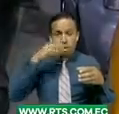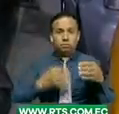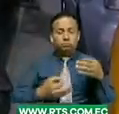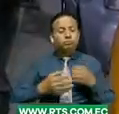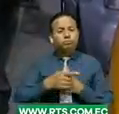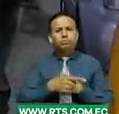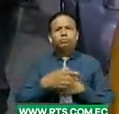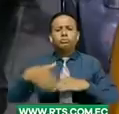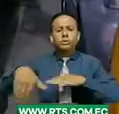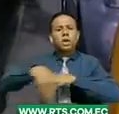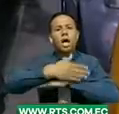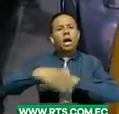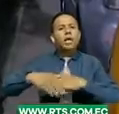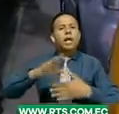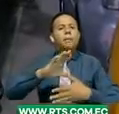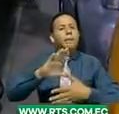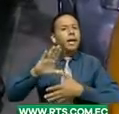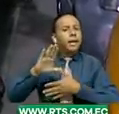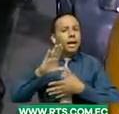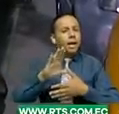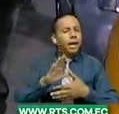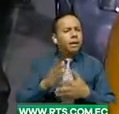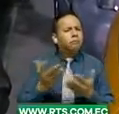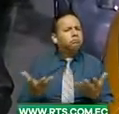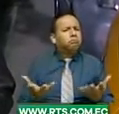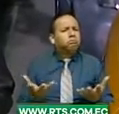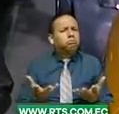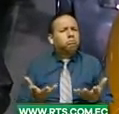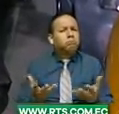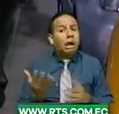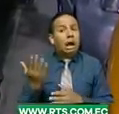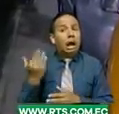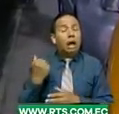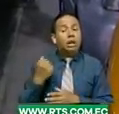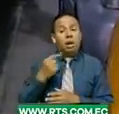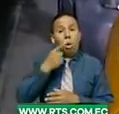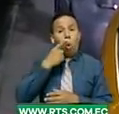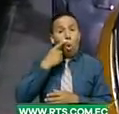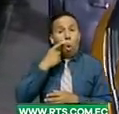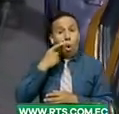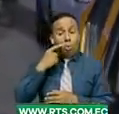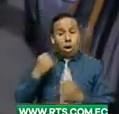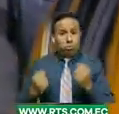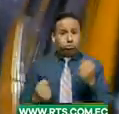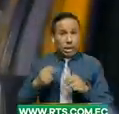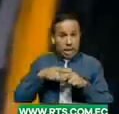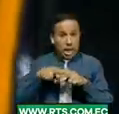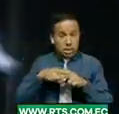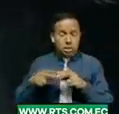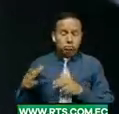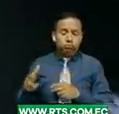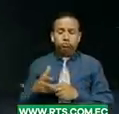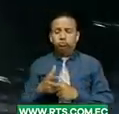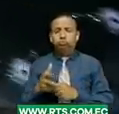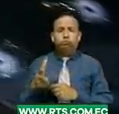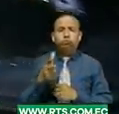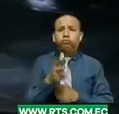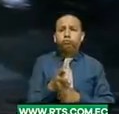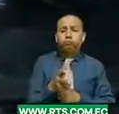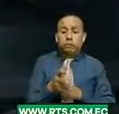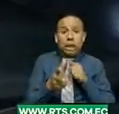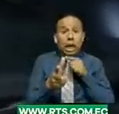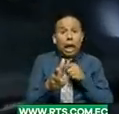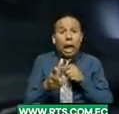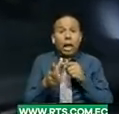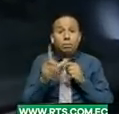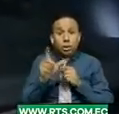Avenida de las Américas, donde hace pocos minutos se estacionó un ciudadano con el taxi que les vamos a mostrar a continuación. Él ya está sentando la